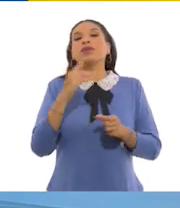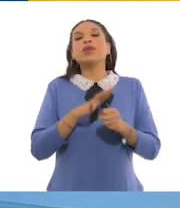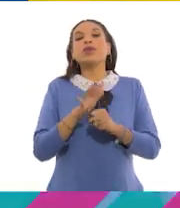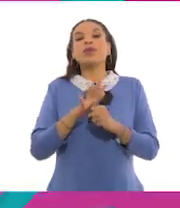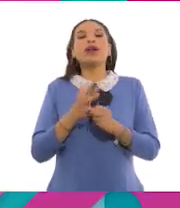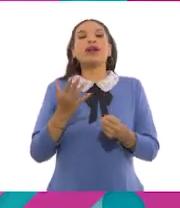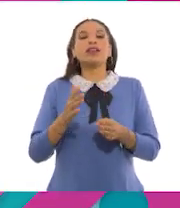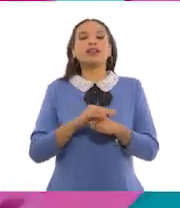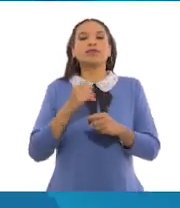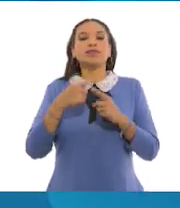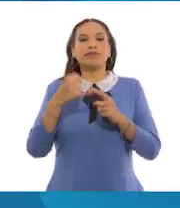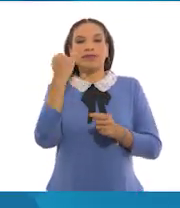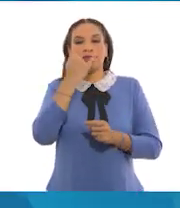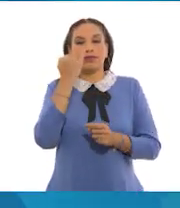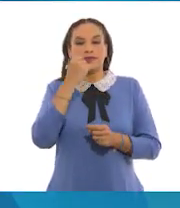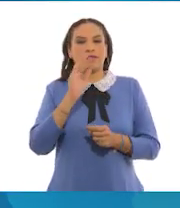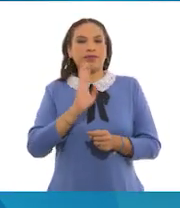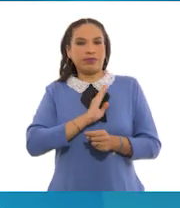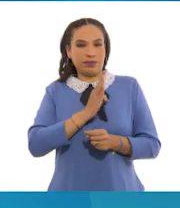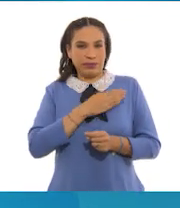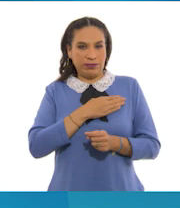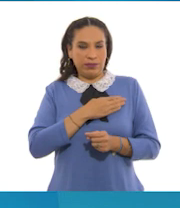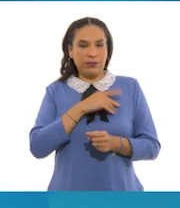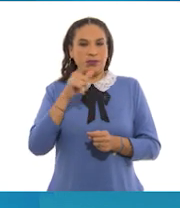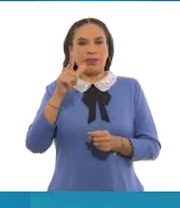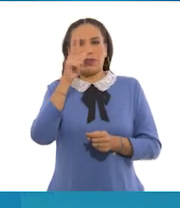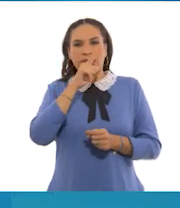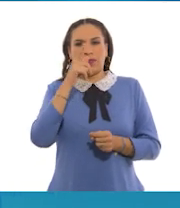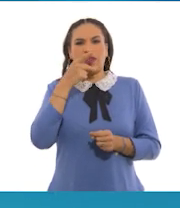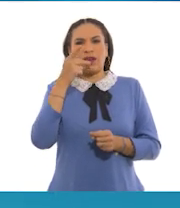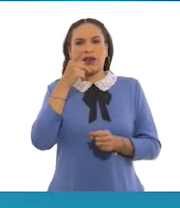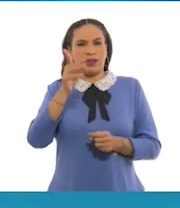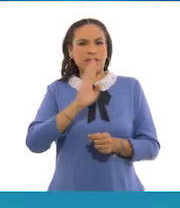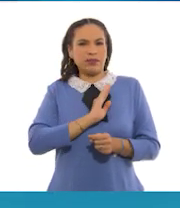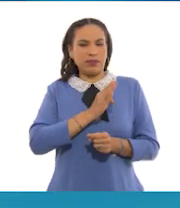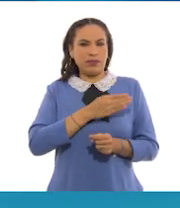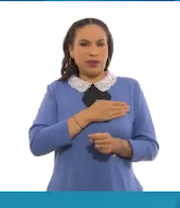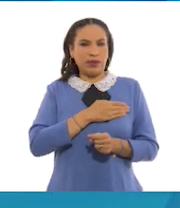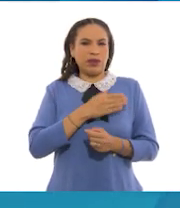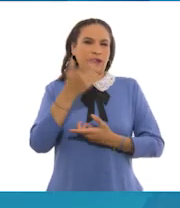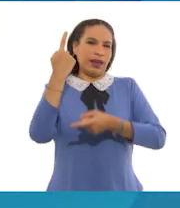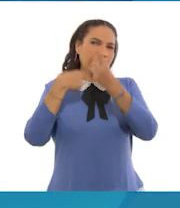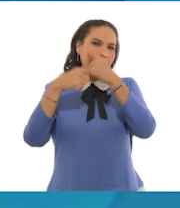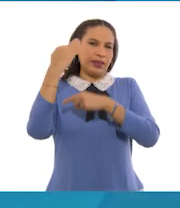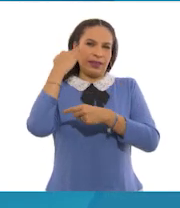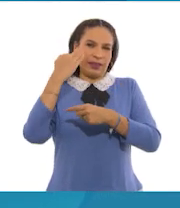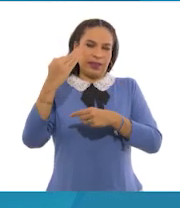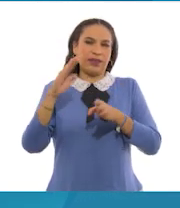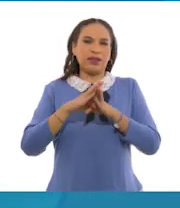sin duda el idioma castellano o español, que era la lengua que hablaban los españoles desde la Edad Media